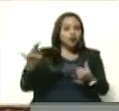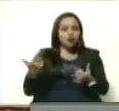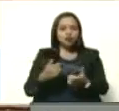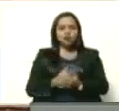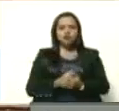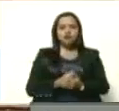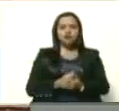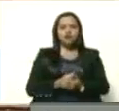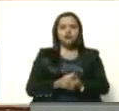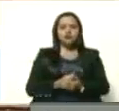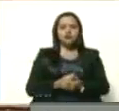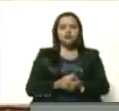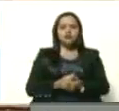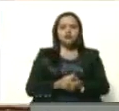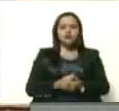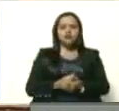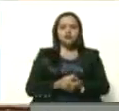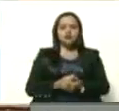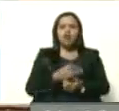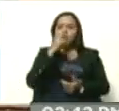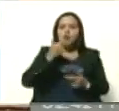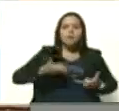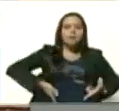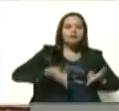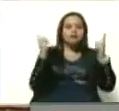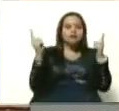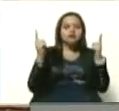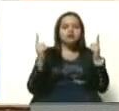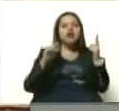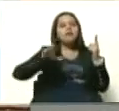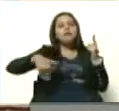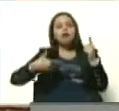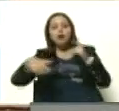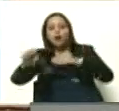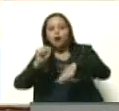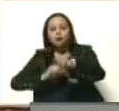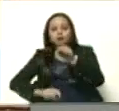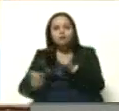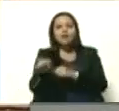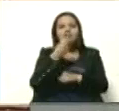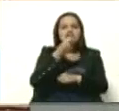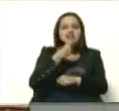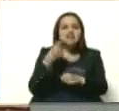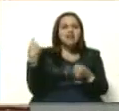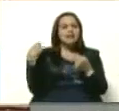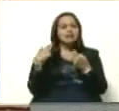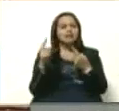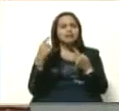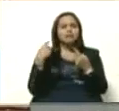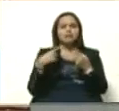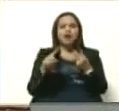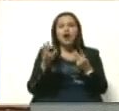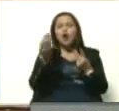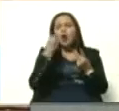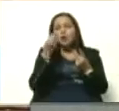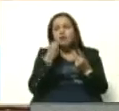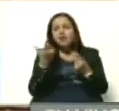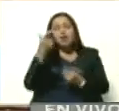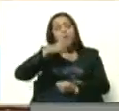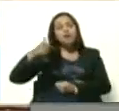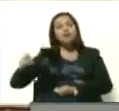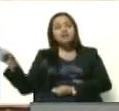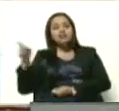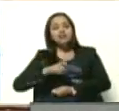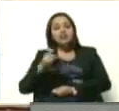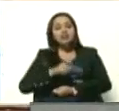petróleo, impidiendo que pudiéramos adquirir las medicinas, los medicamentos, la comida que nuestro pueblo